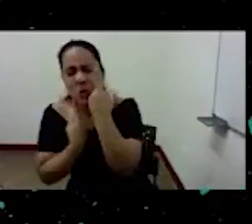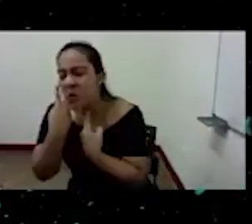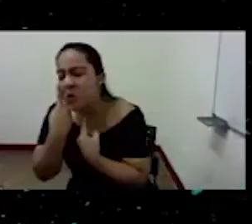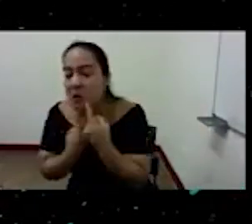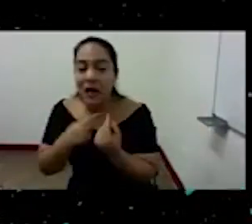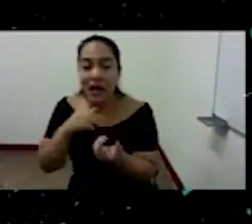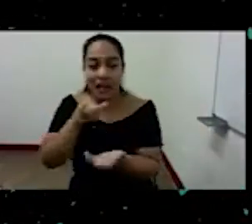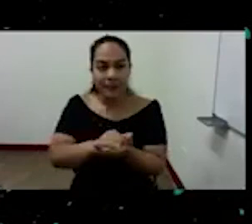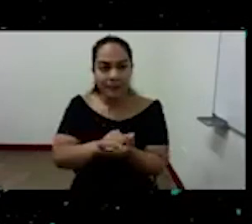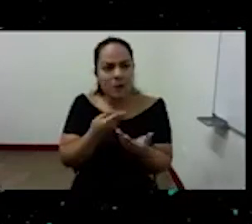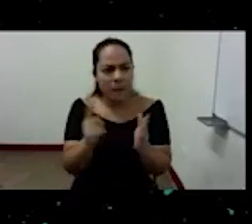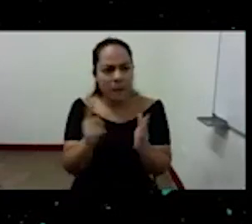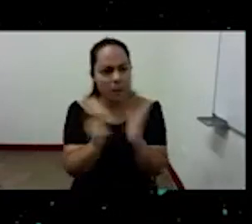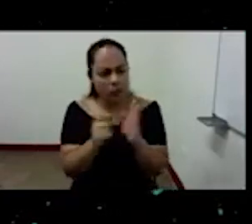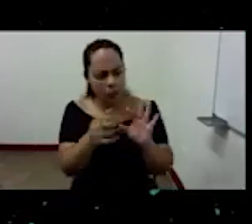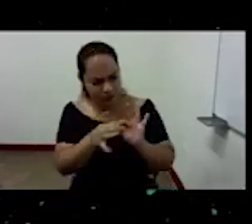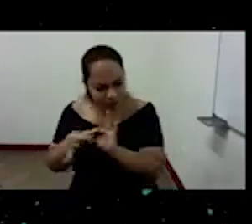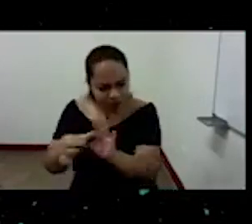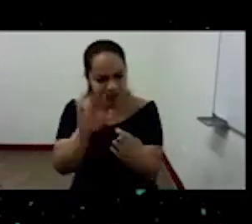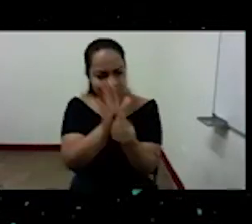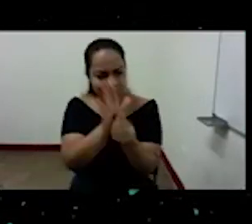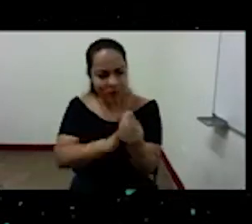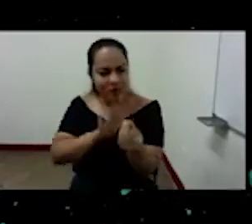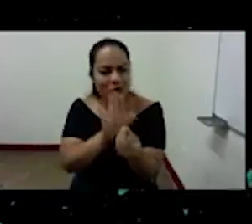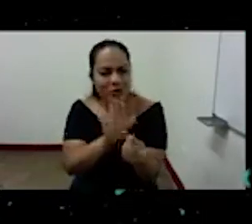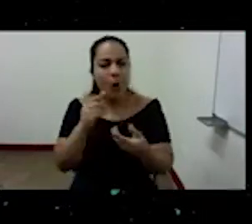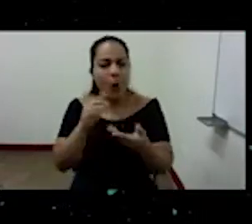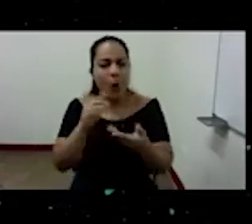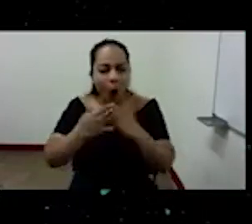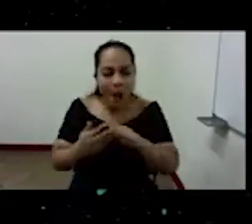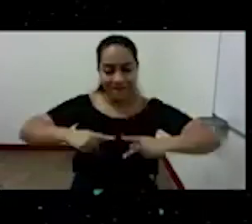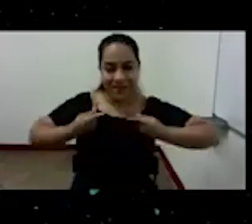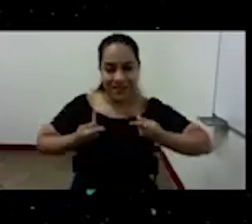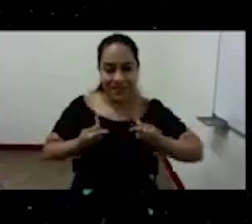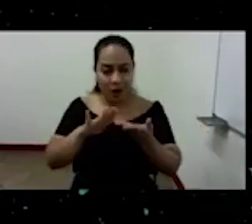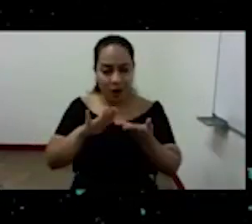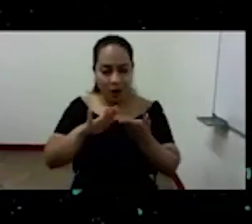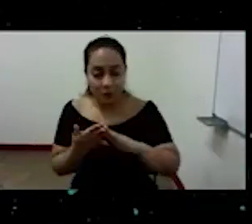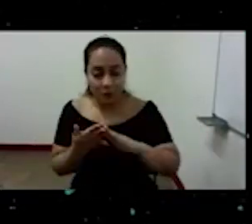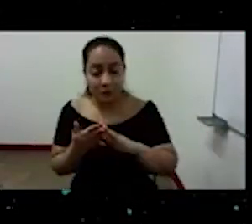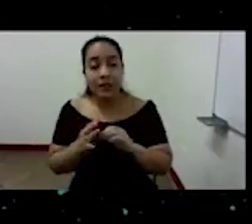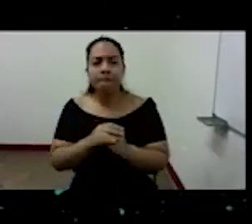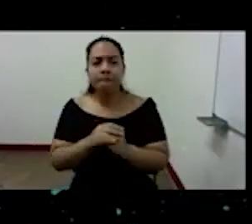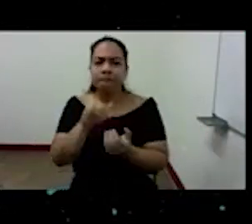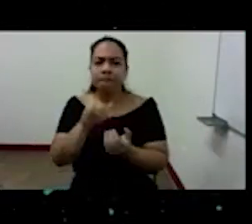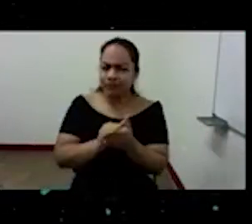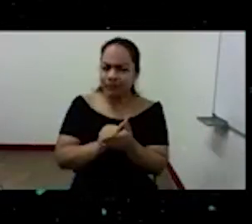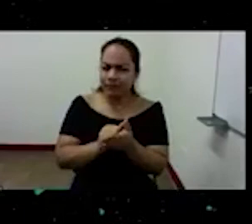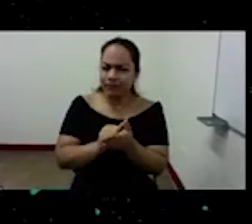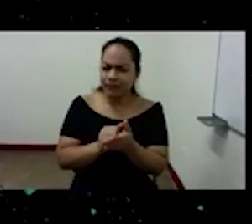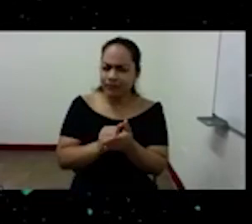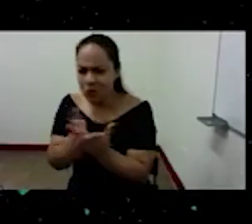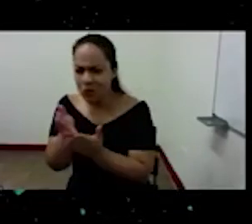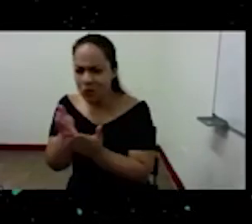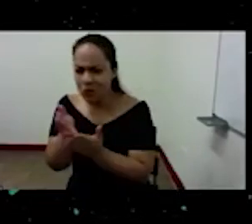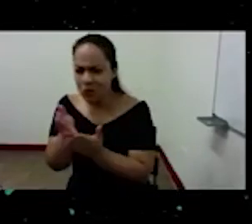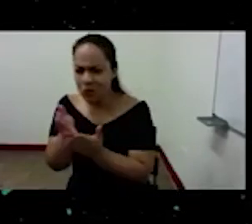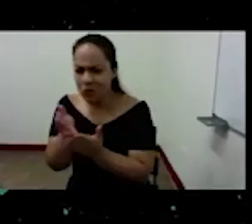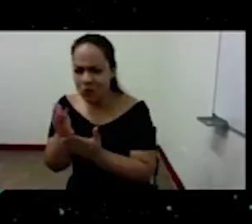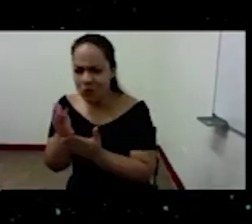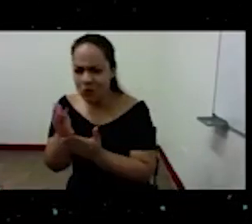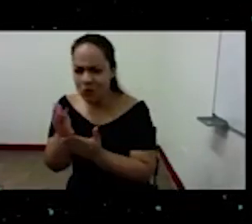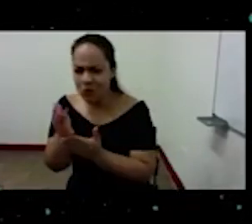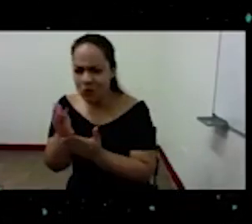a la colectividad, a la vida en comunidad. Sobre esta disyuntiva del arte, Nietzsche nos